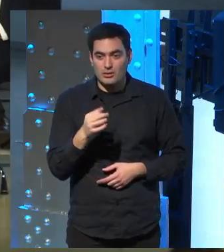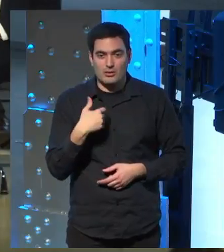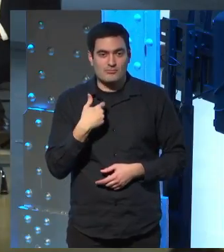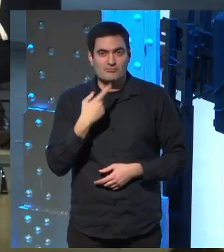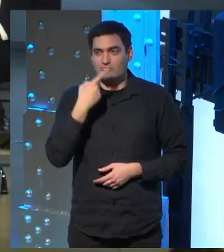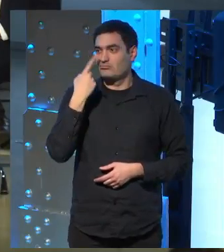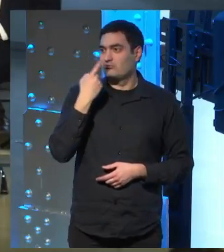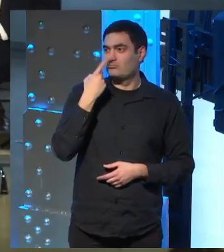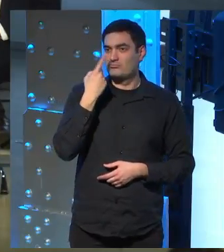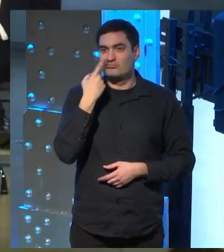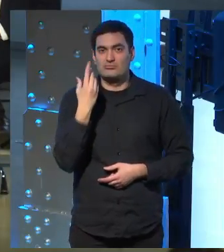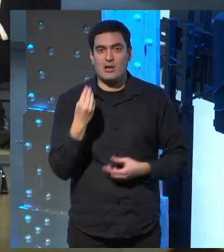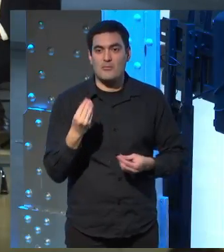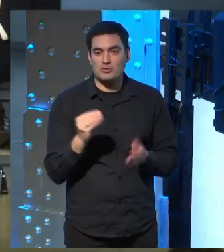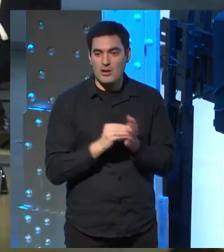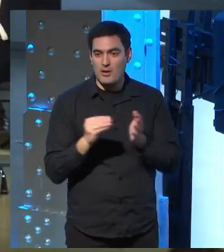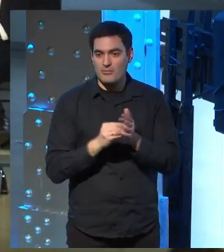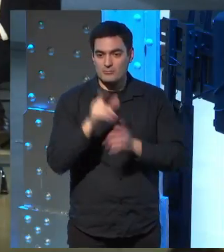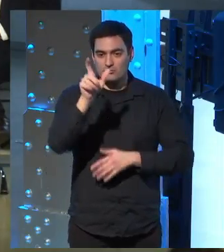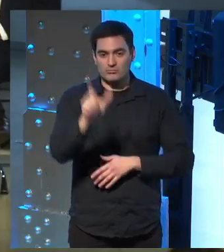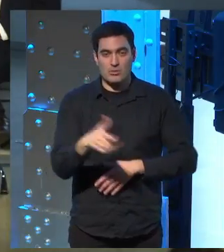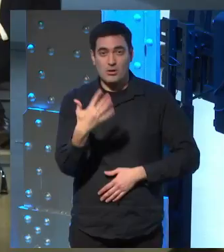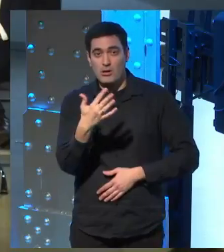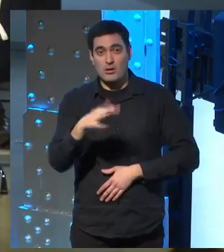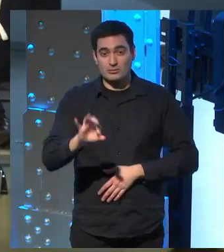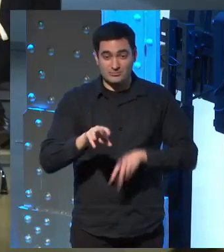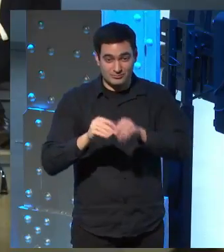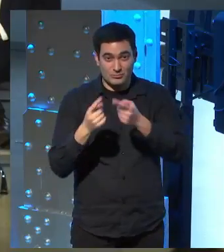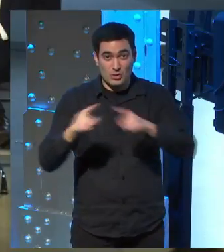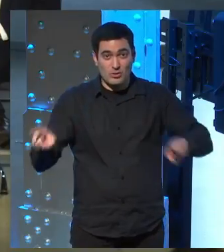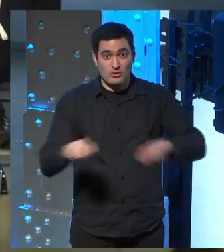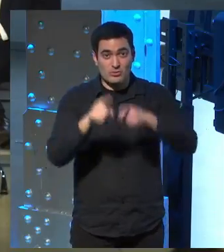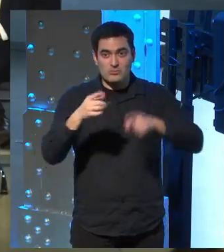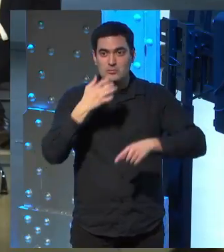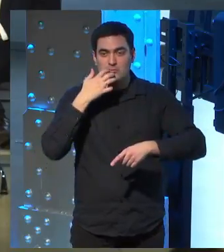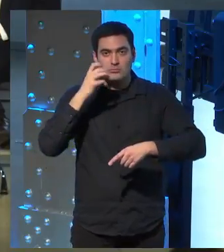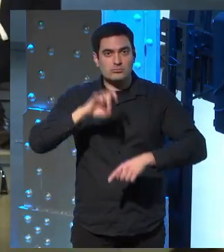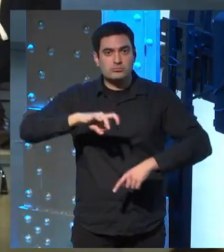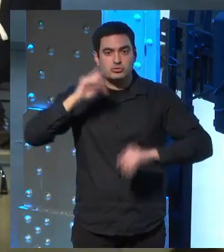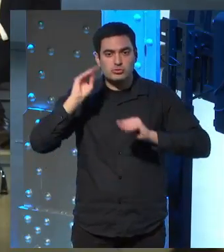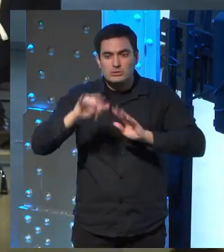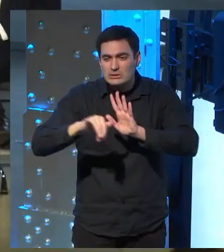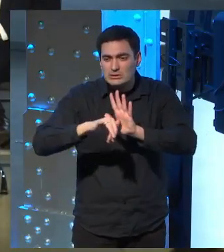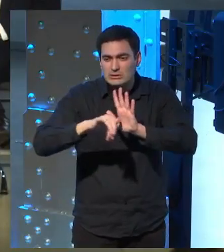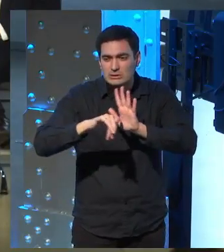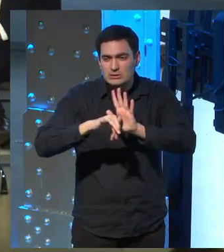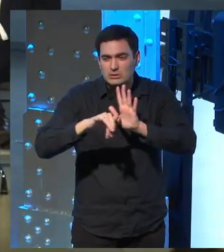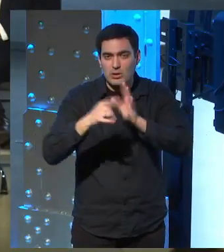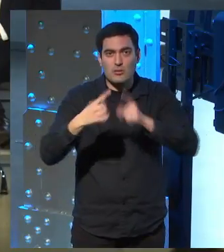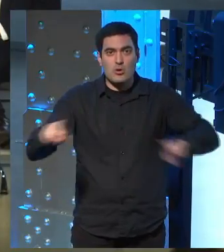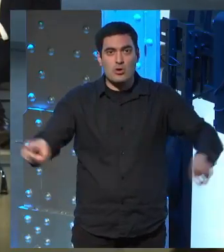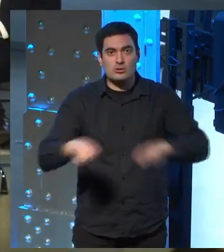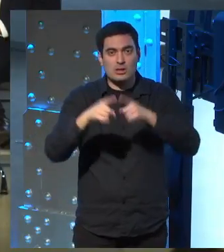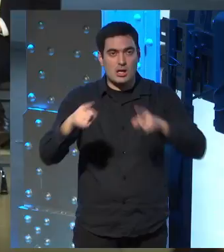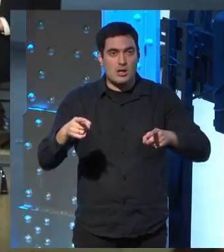que tiene muchas veces el genio, ¿no? El hecho de que su propia inspiración esté tan cerca de la